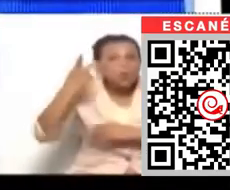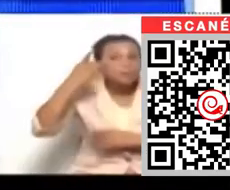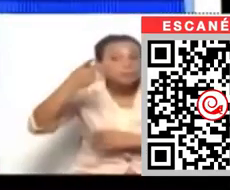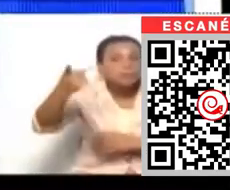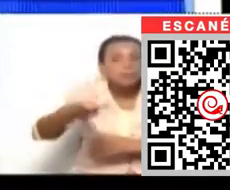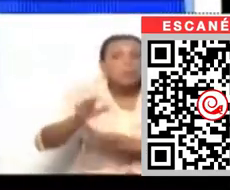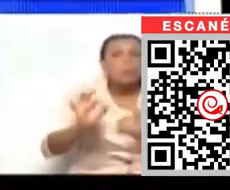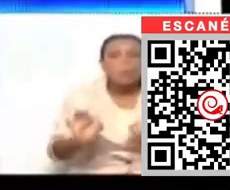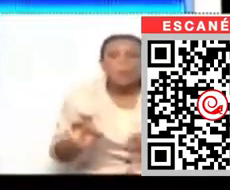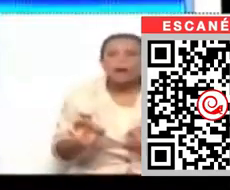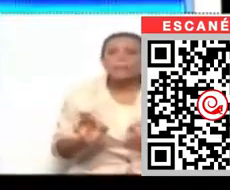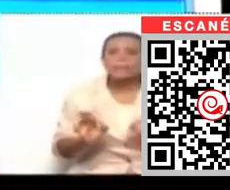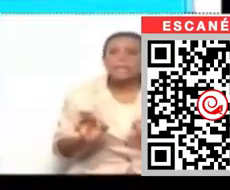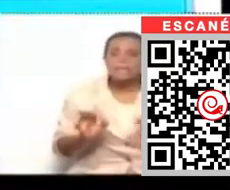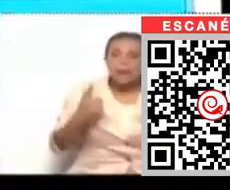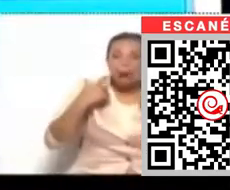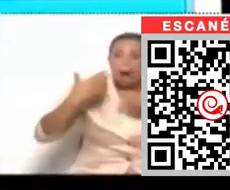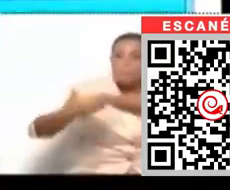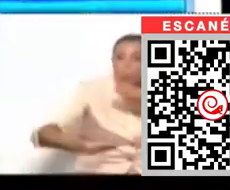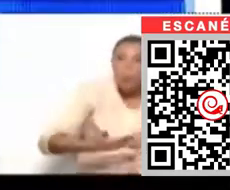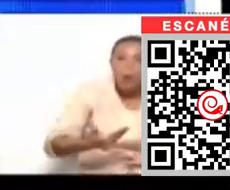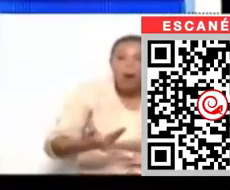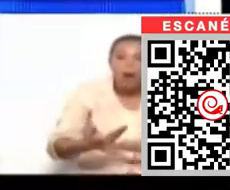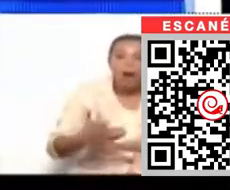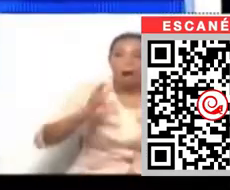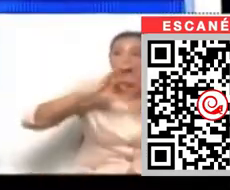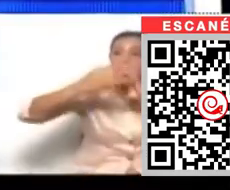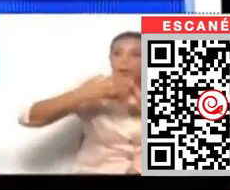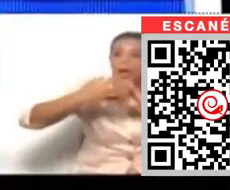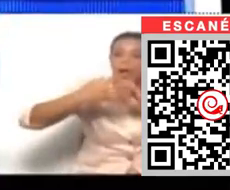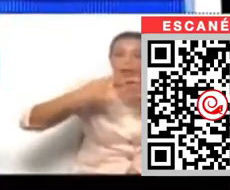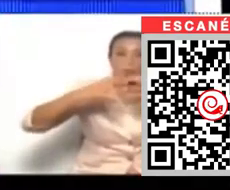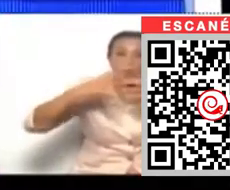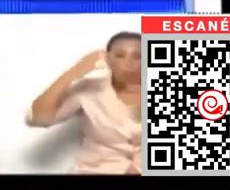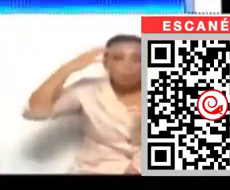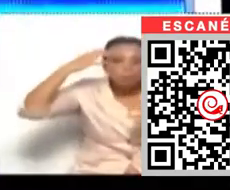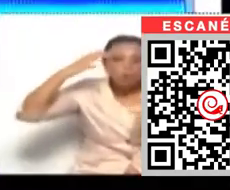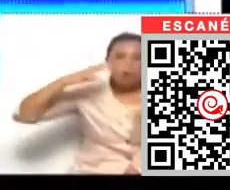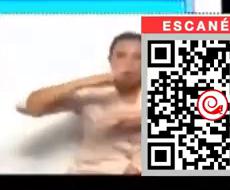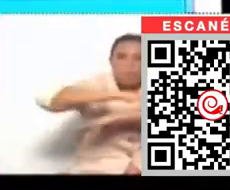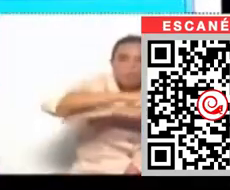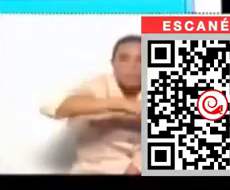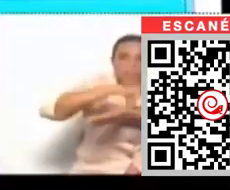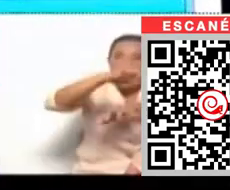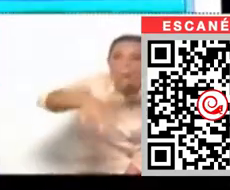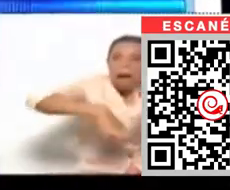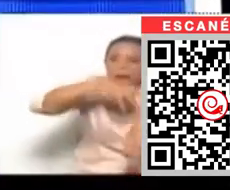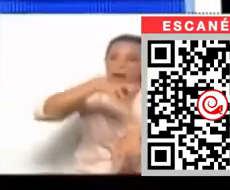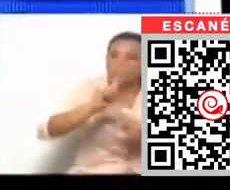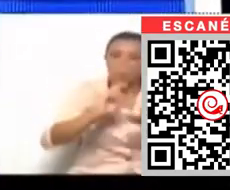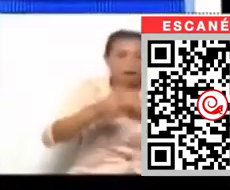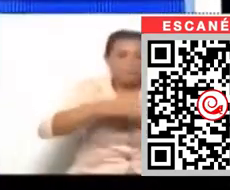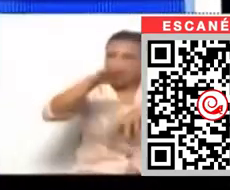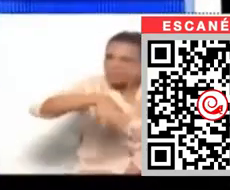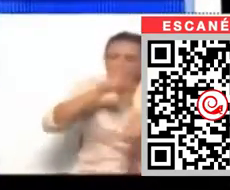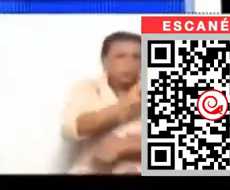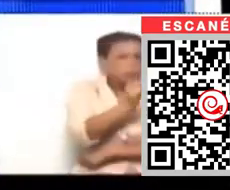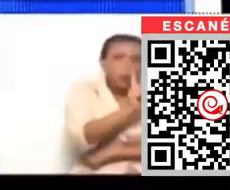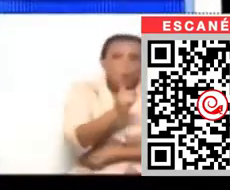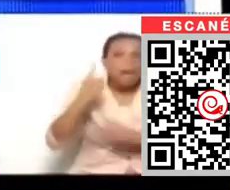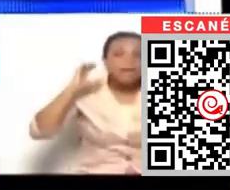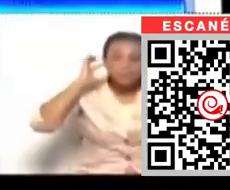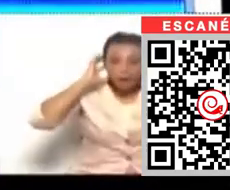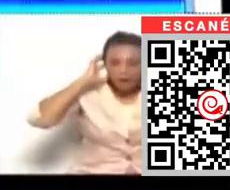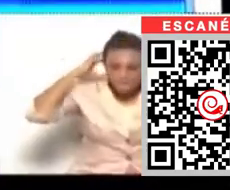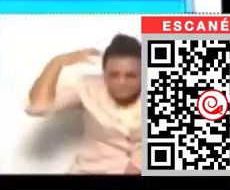psiquiátricos, la apelación al cerebro reptil. No estoy diciendo que conviertan a los seres humanos en reptiles, no.